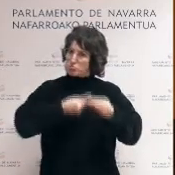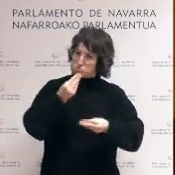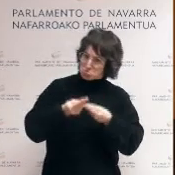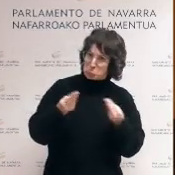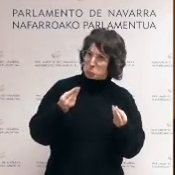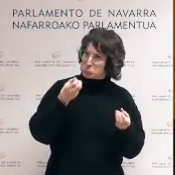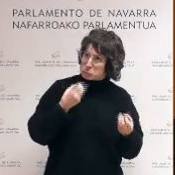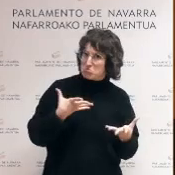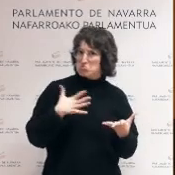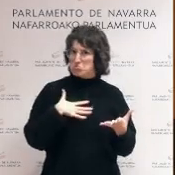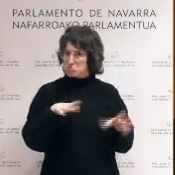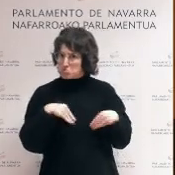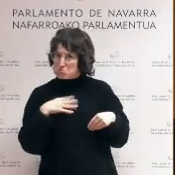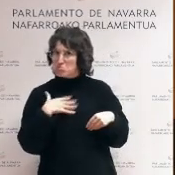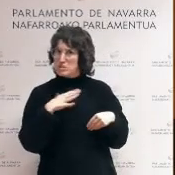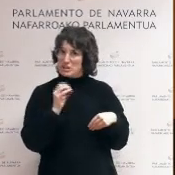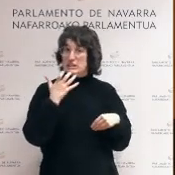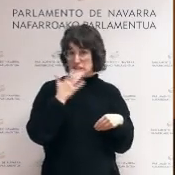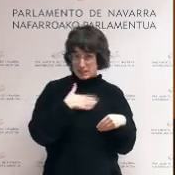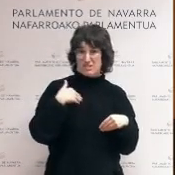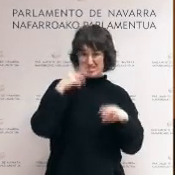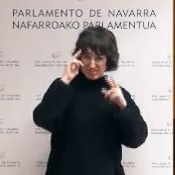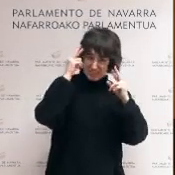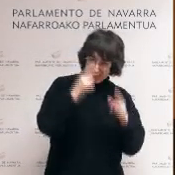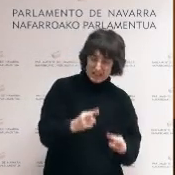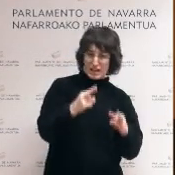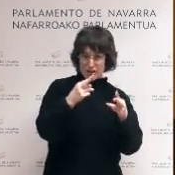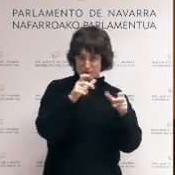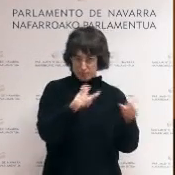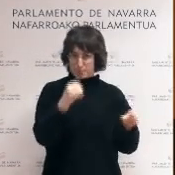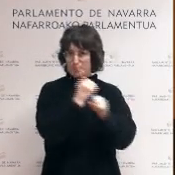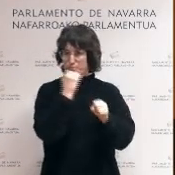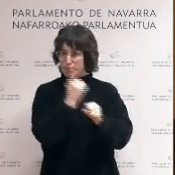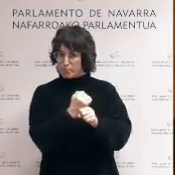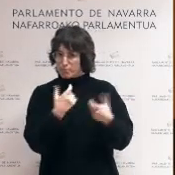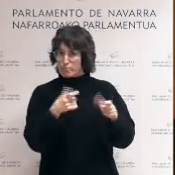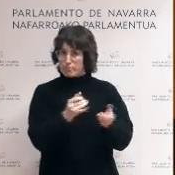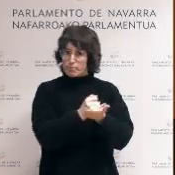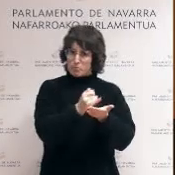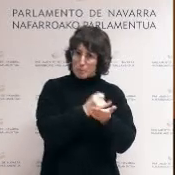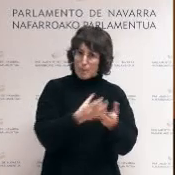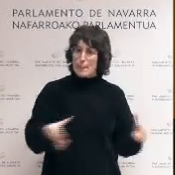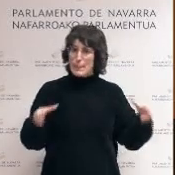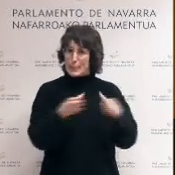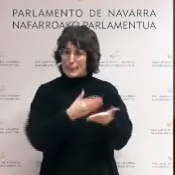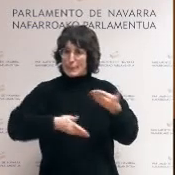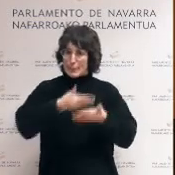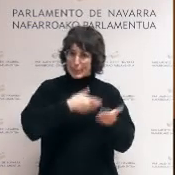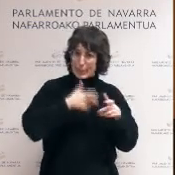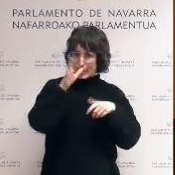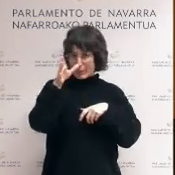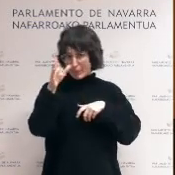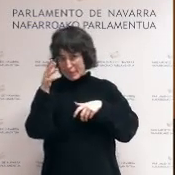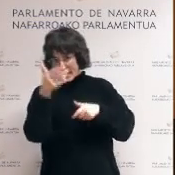a respetar a los productores agropecuarios y forestales, al cooperativista, al regante, a la ganadera,